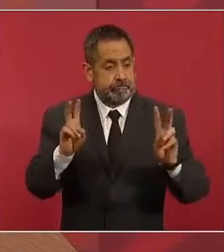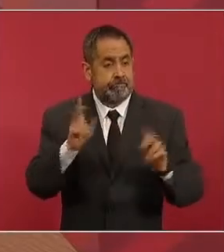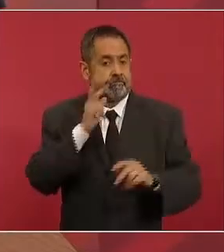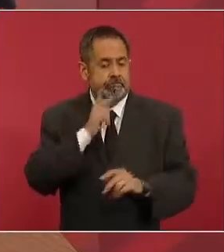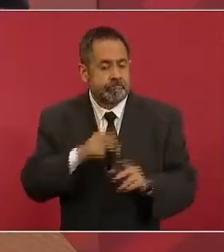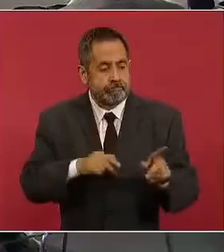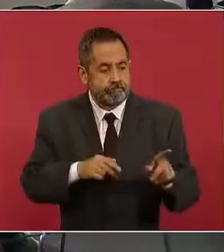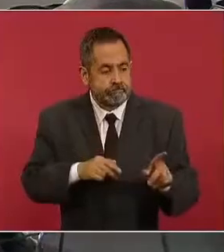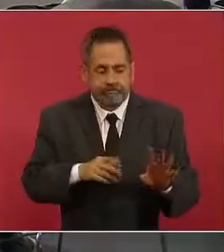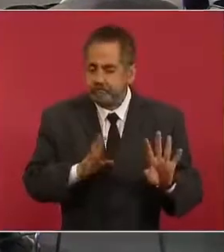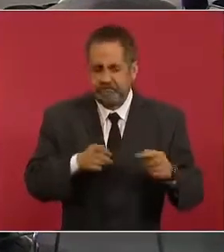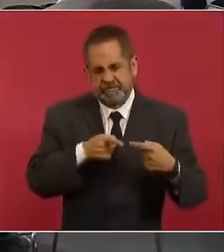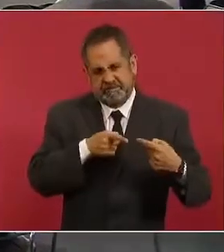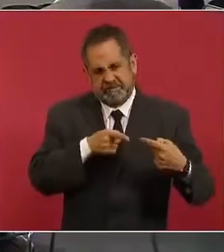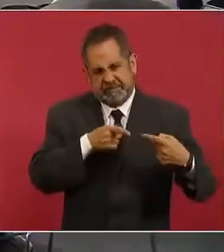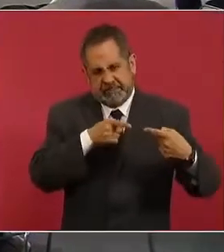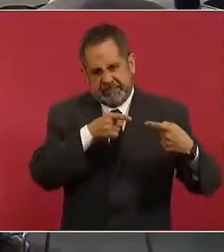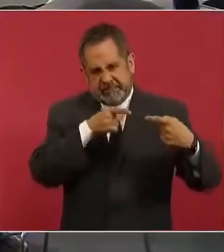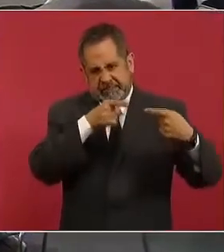y pues hubo tensión